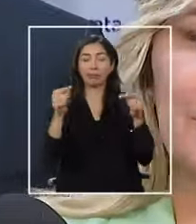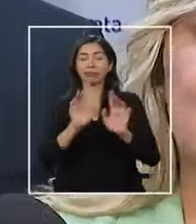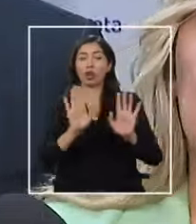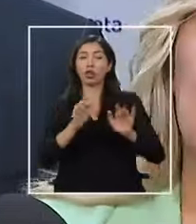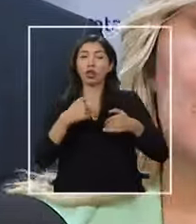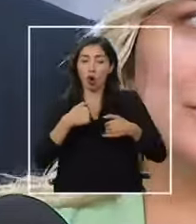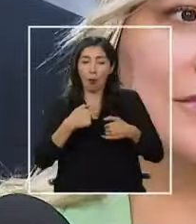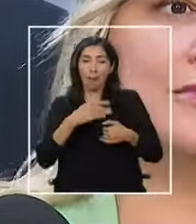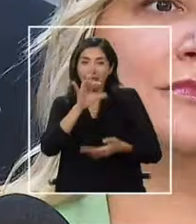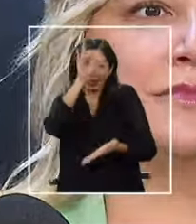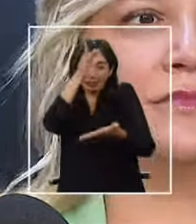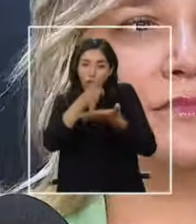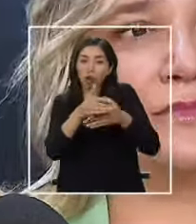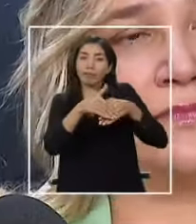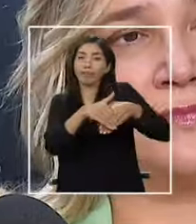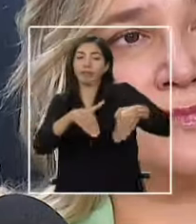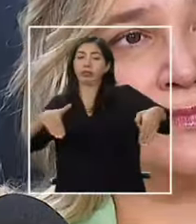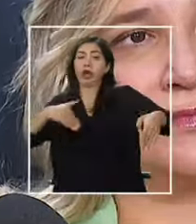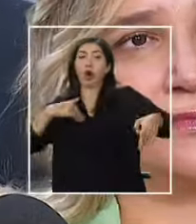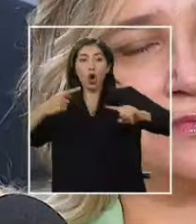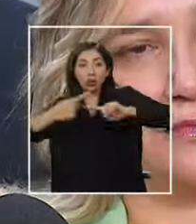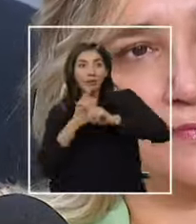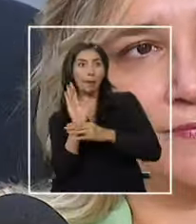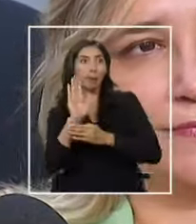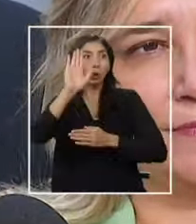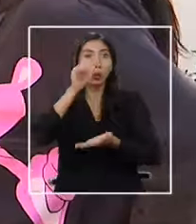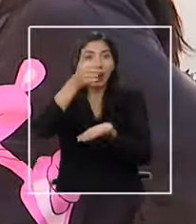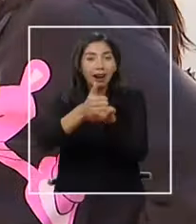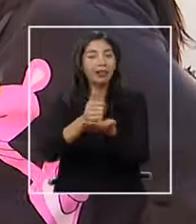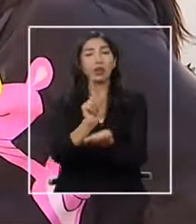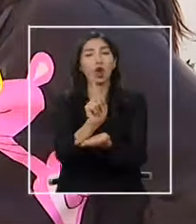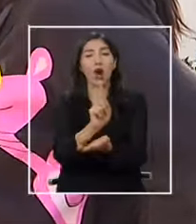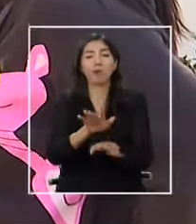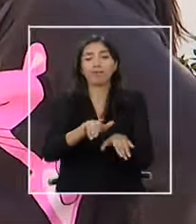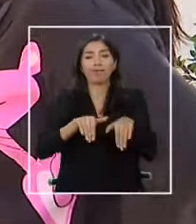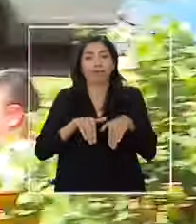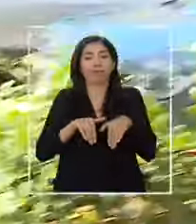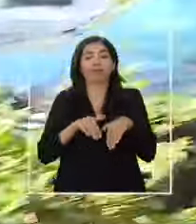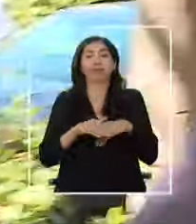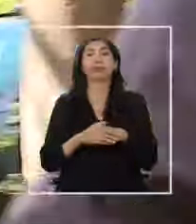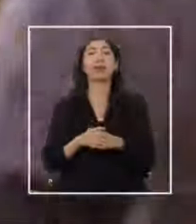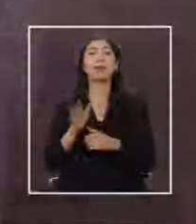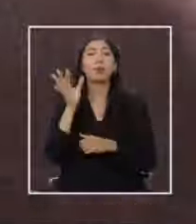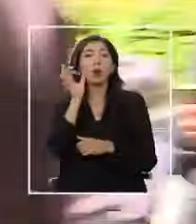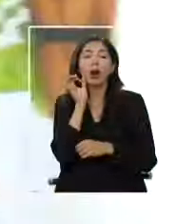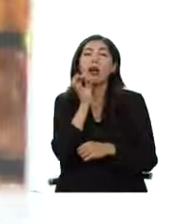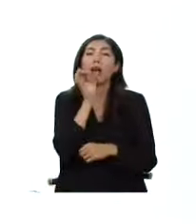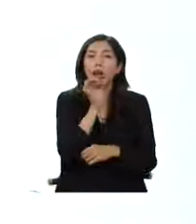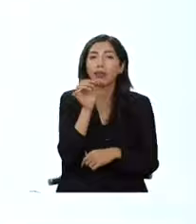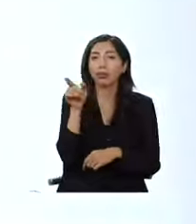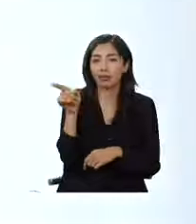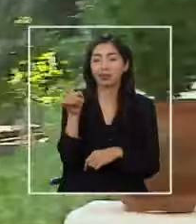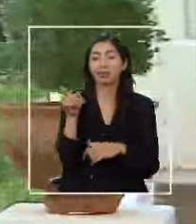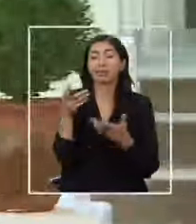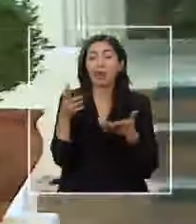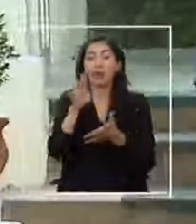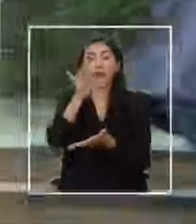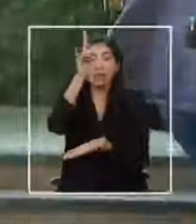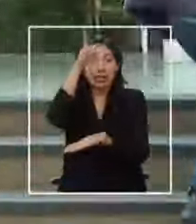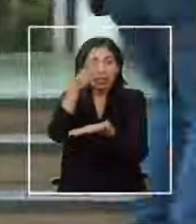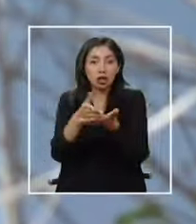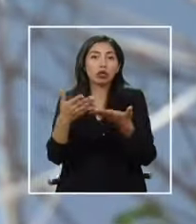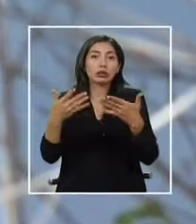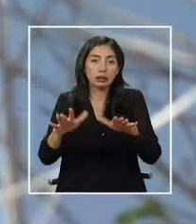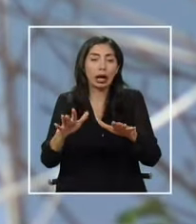he decidido no repostular al cargo de alcaldesa. Las palabras que confirmaron el secreto a voces, decisión que comienza a cerrar el